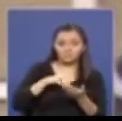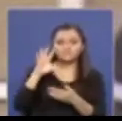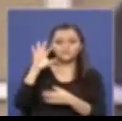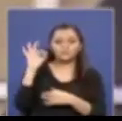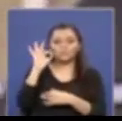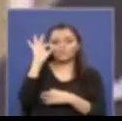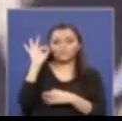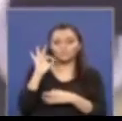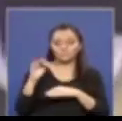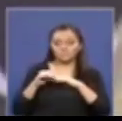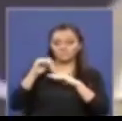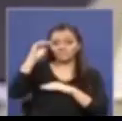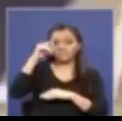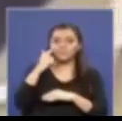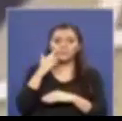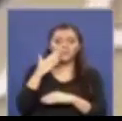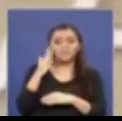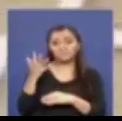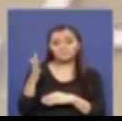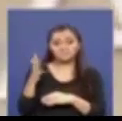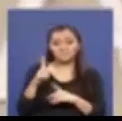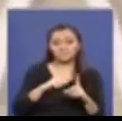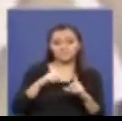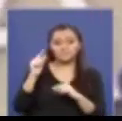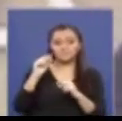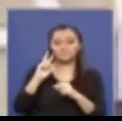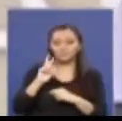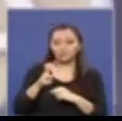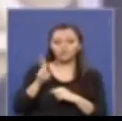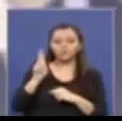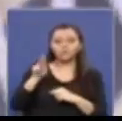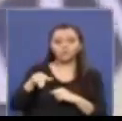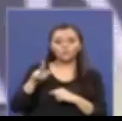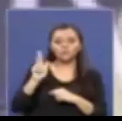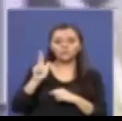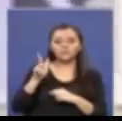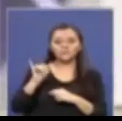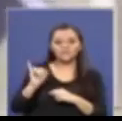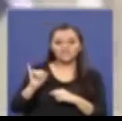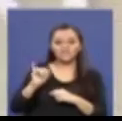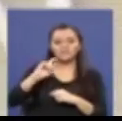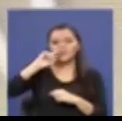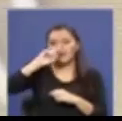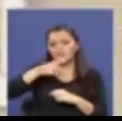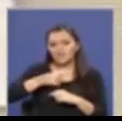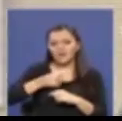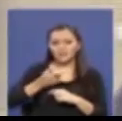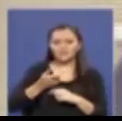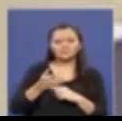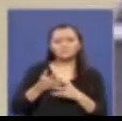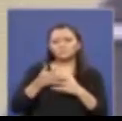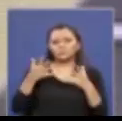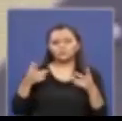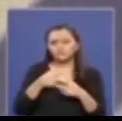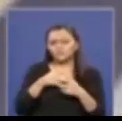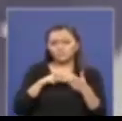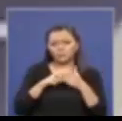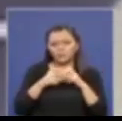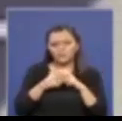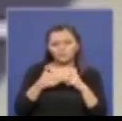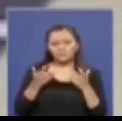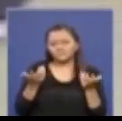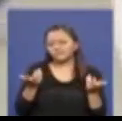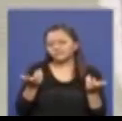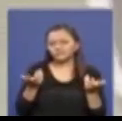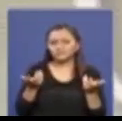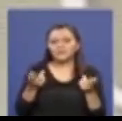chicos crecieron sin sus padres porque tuvieron que emigrar. Cantón Chunchi, Ribam, en Cañara, hay muchos. Entonces siempre nuestra gratitud eterna